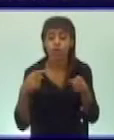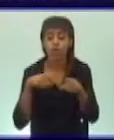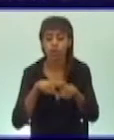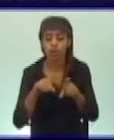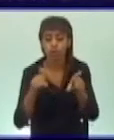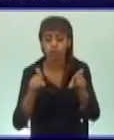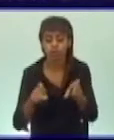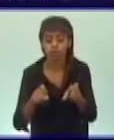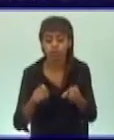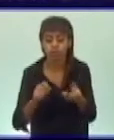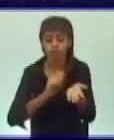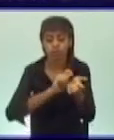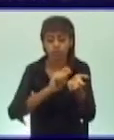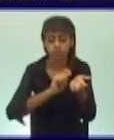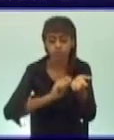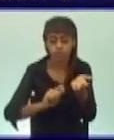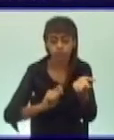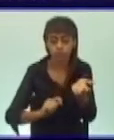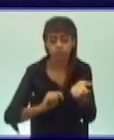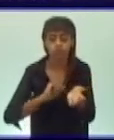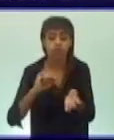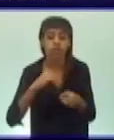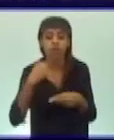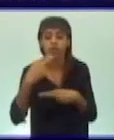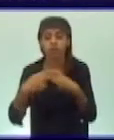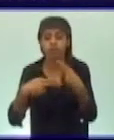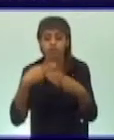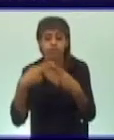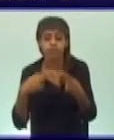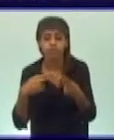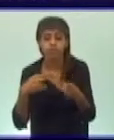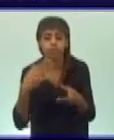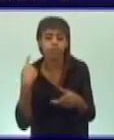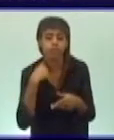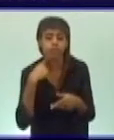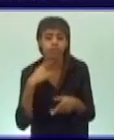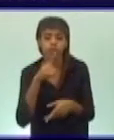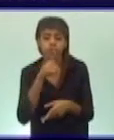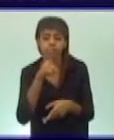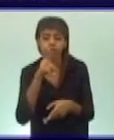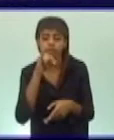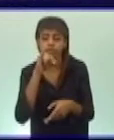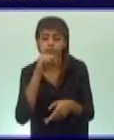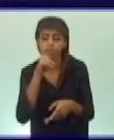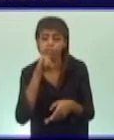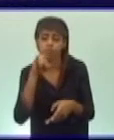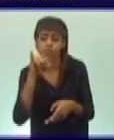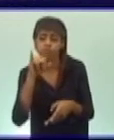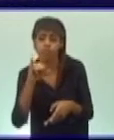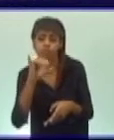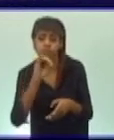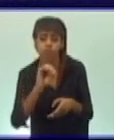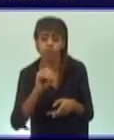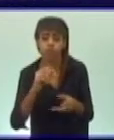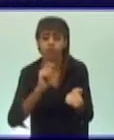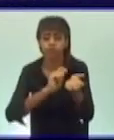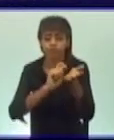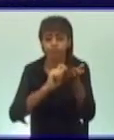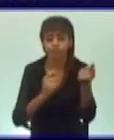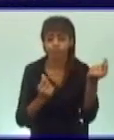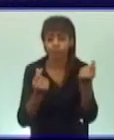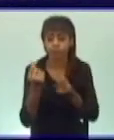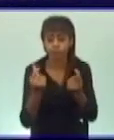de Planificación, creada desde el 60, está en función de todo lo que tiene que ver con los planes económicos para el proceso